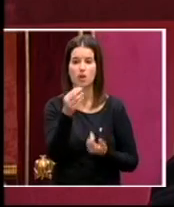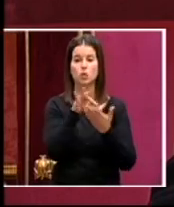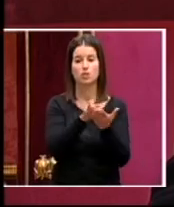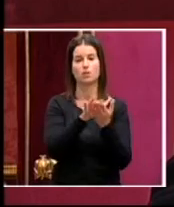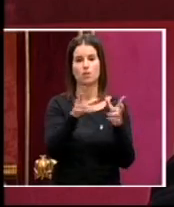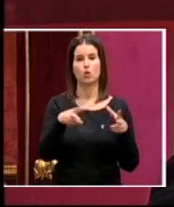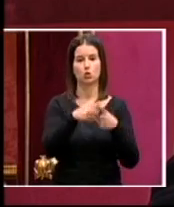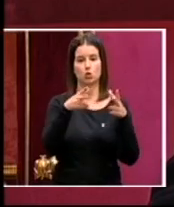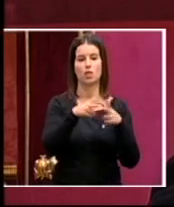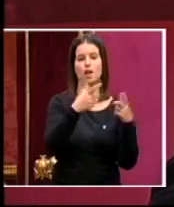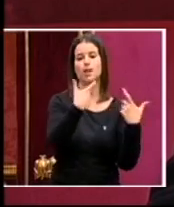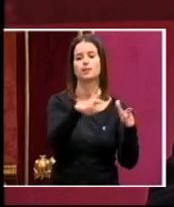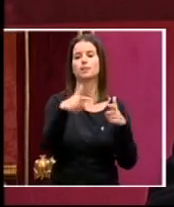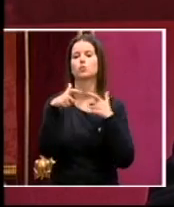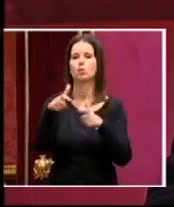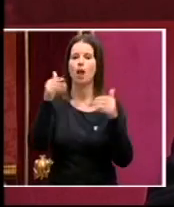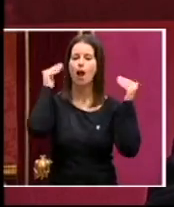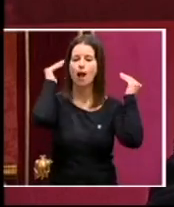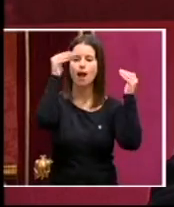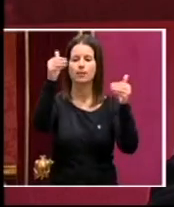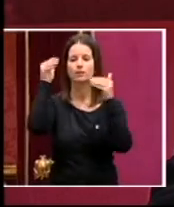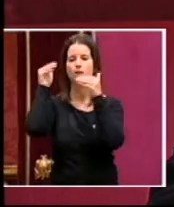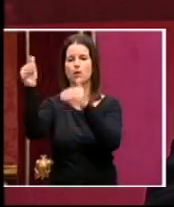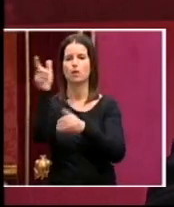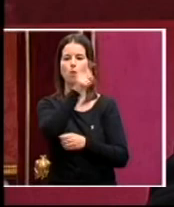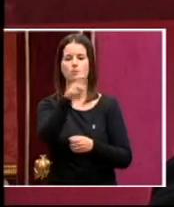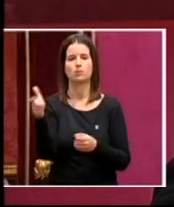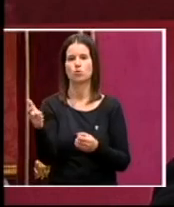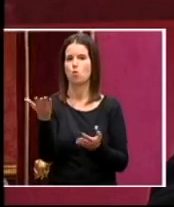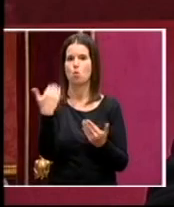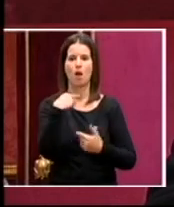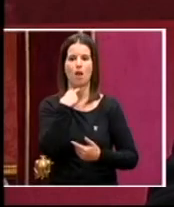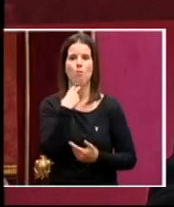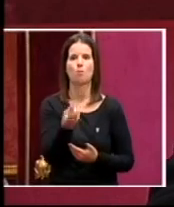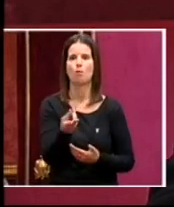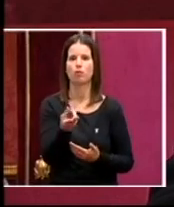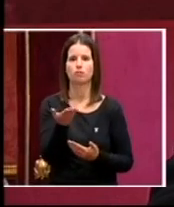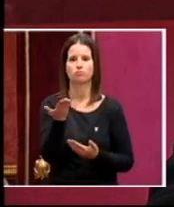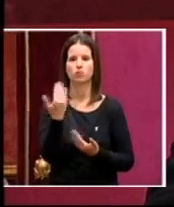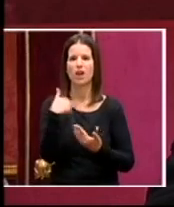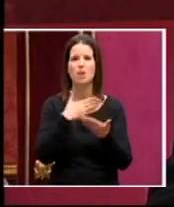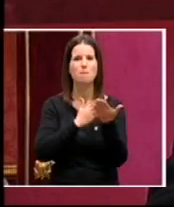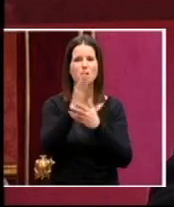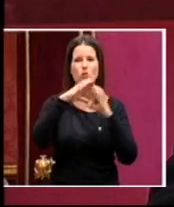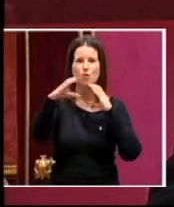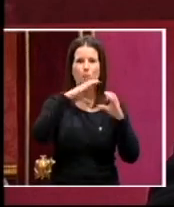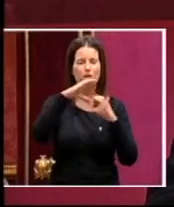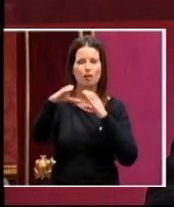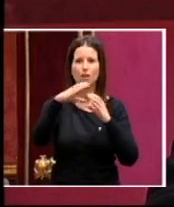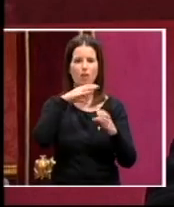sectoriales atienden a una población que no tienen voz, que no salen los medios de comunicación, que no es visible, que no